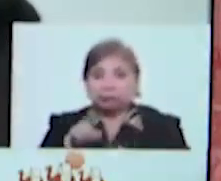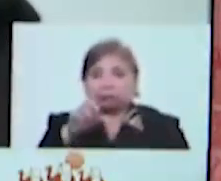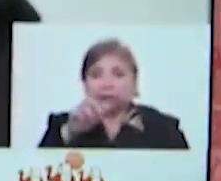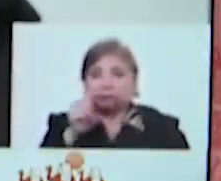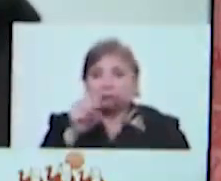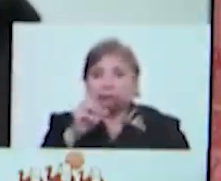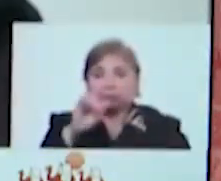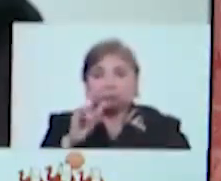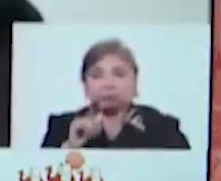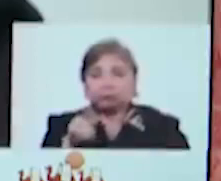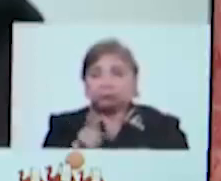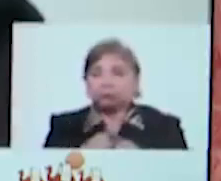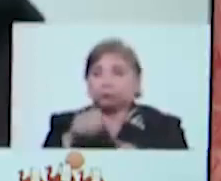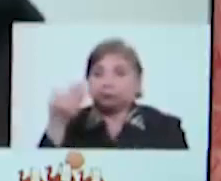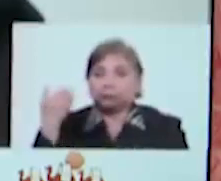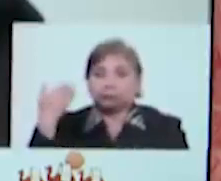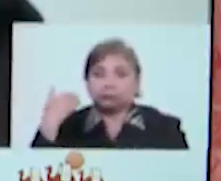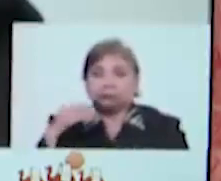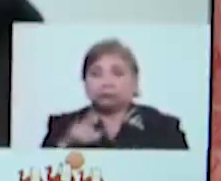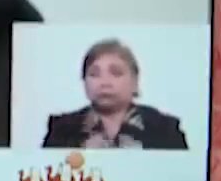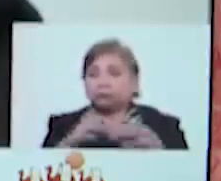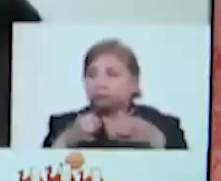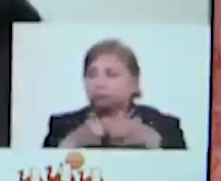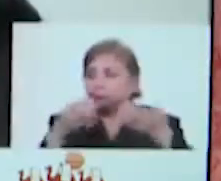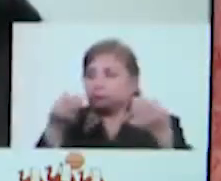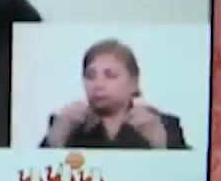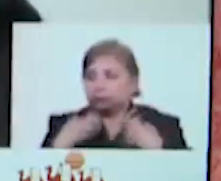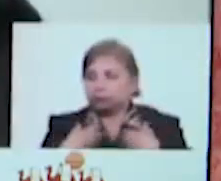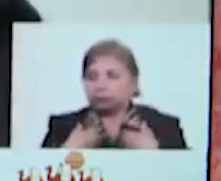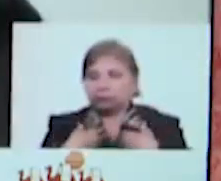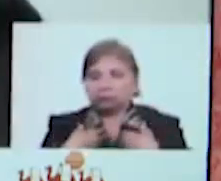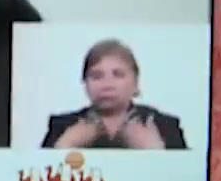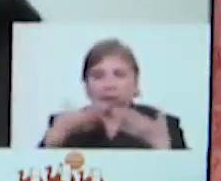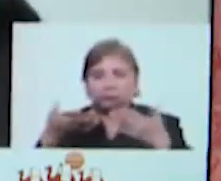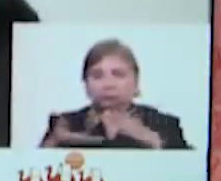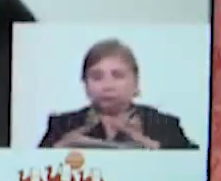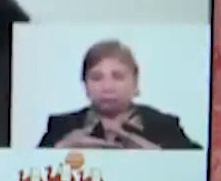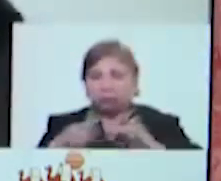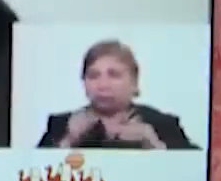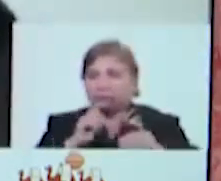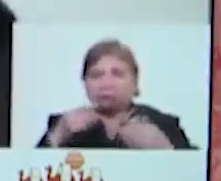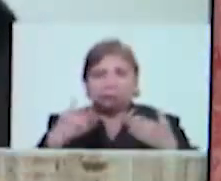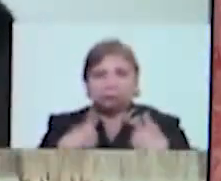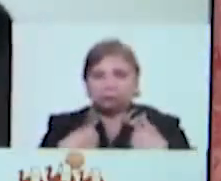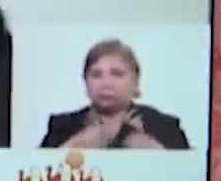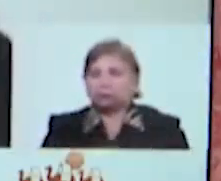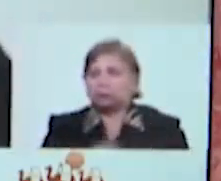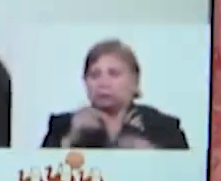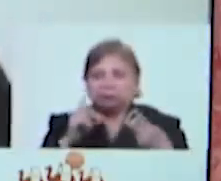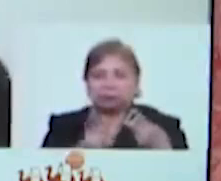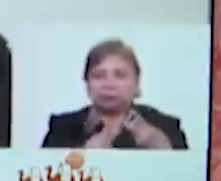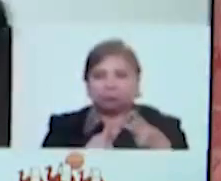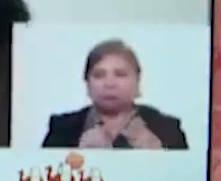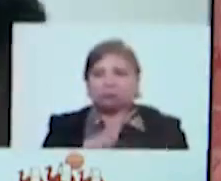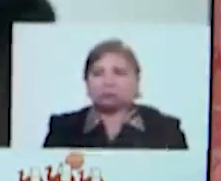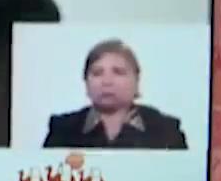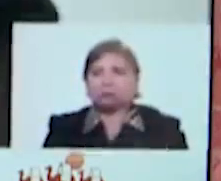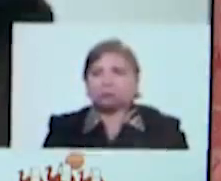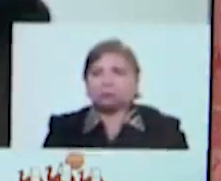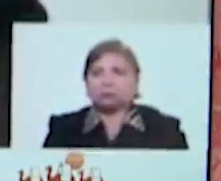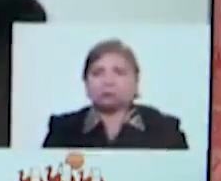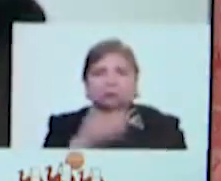lógica retorcida de este abogado que tiene Pedro Castillo. Veamos cómo trató de alguna manera